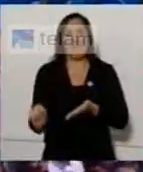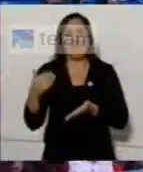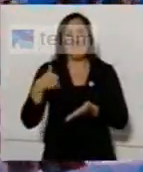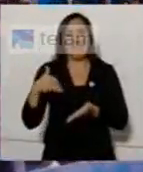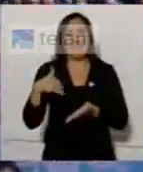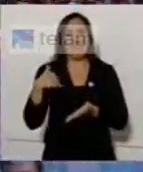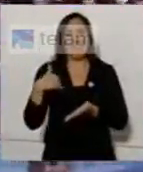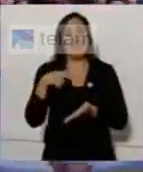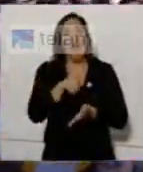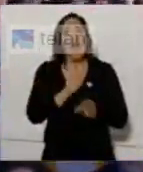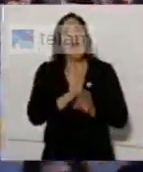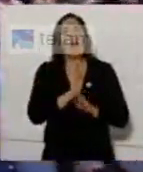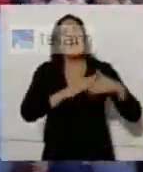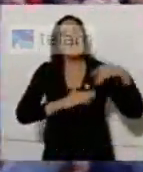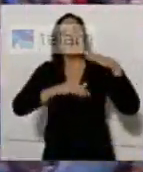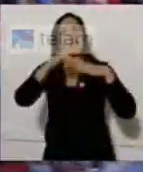construían la historia.